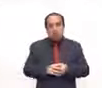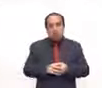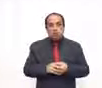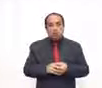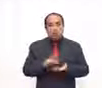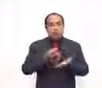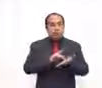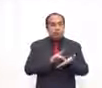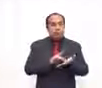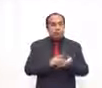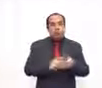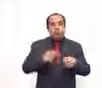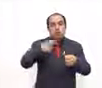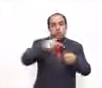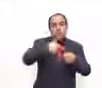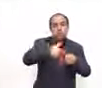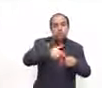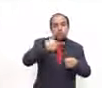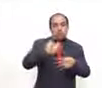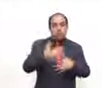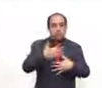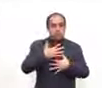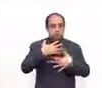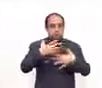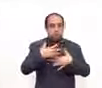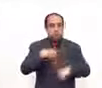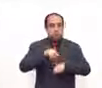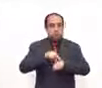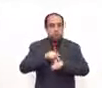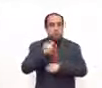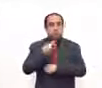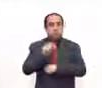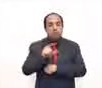oxígeno medicinal, tanto la campaña que ustedes han visto a la misma jefa de gobierno promover,